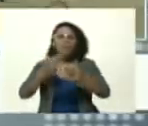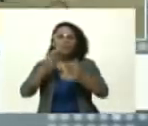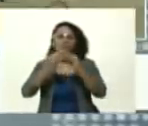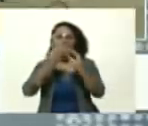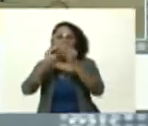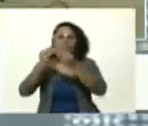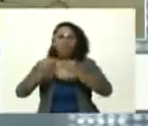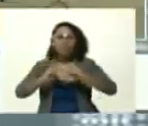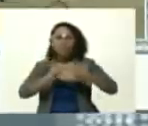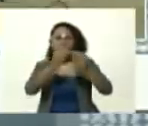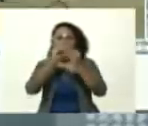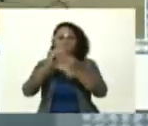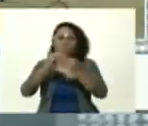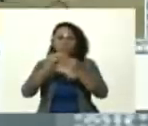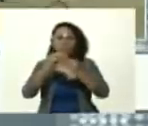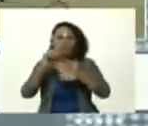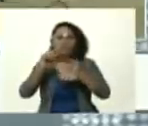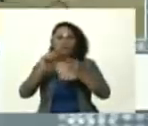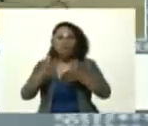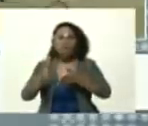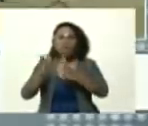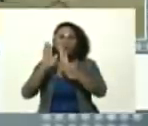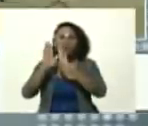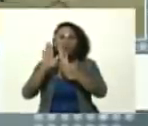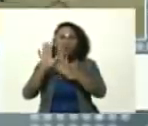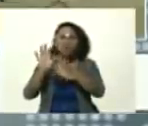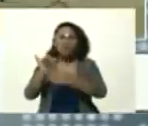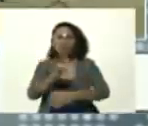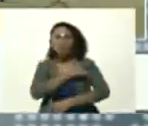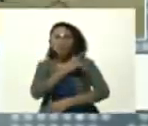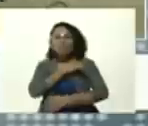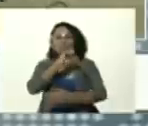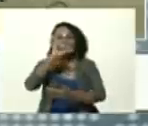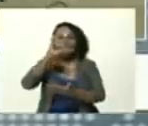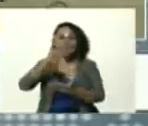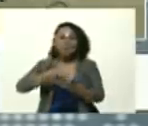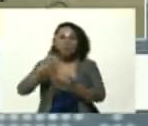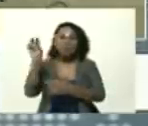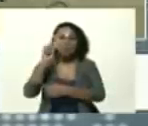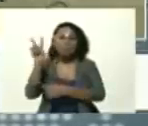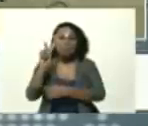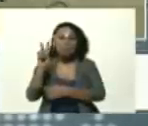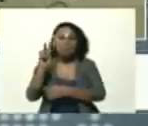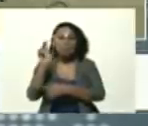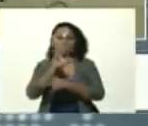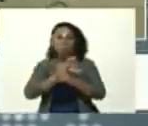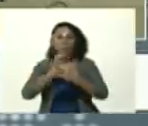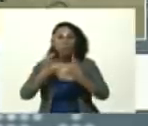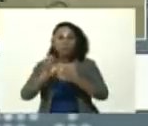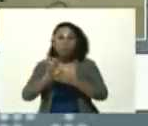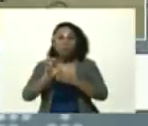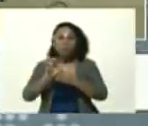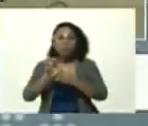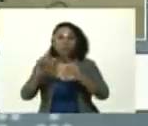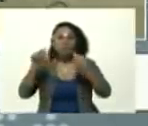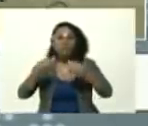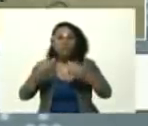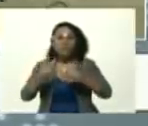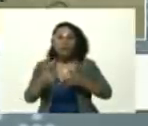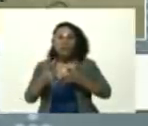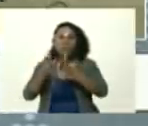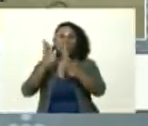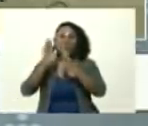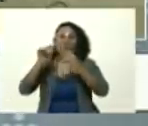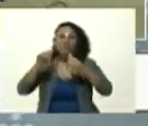rehabilitación, arreglo, infraestructura de la Universidad Central de Venezuela, patrimonio cultural y arquitectónico